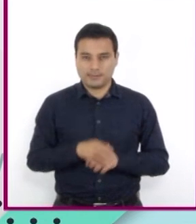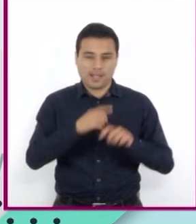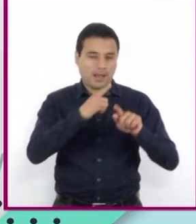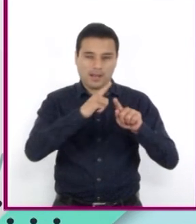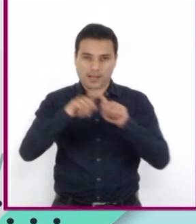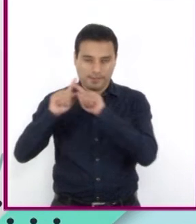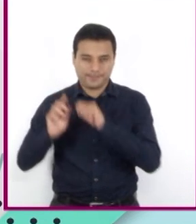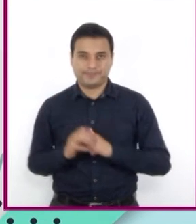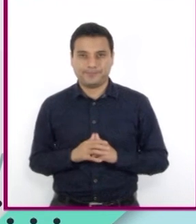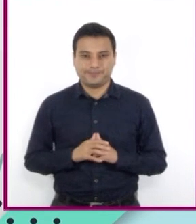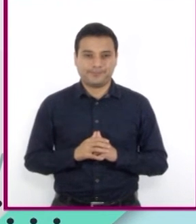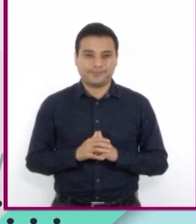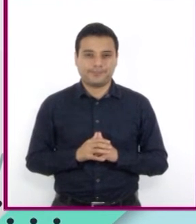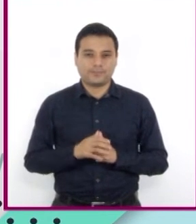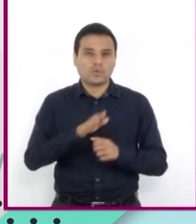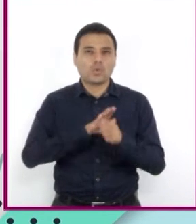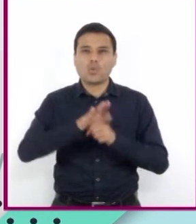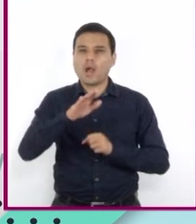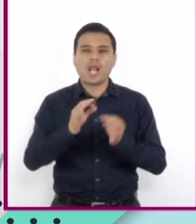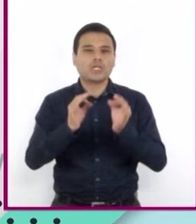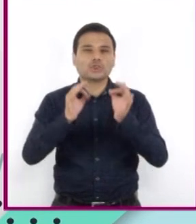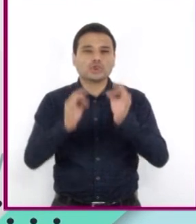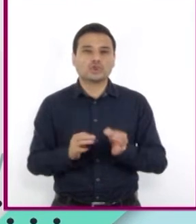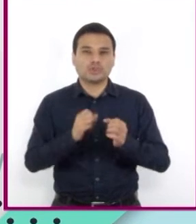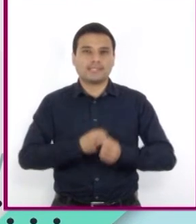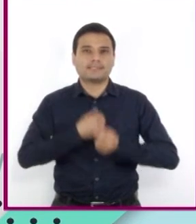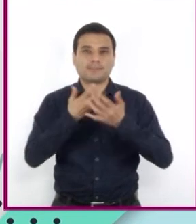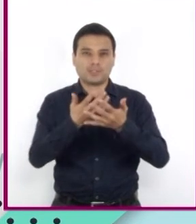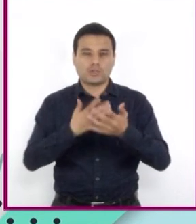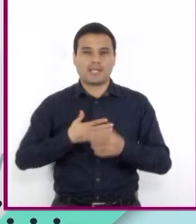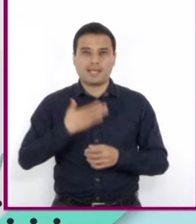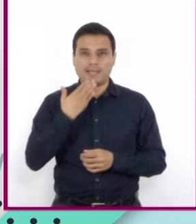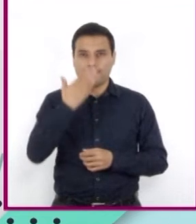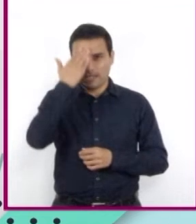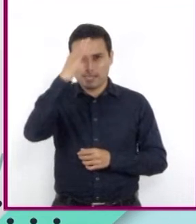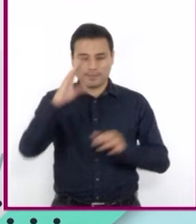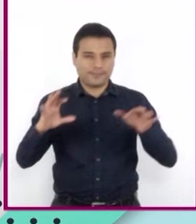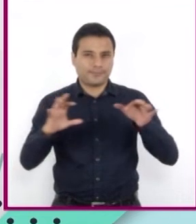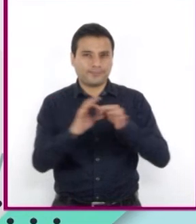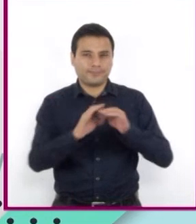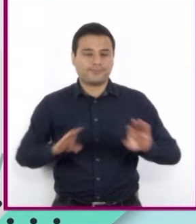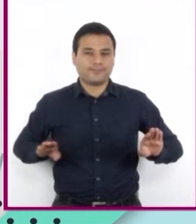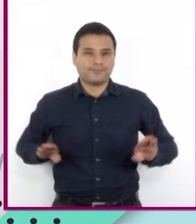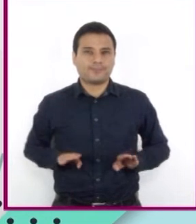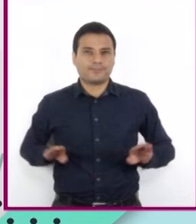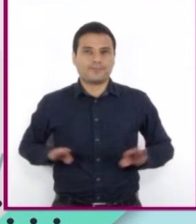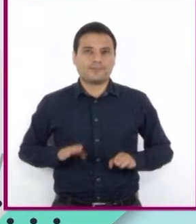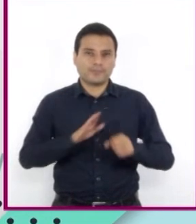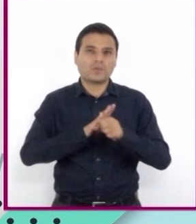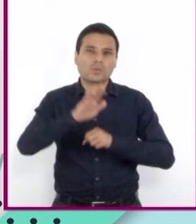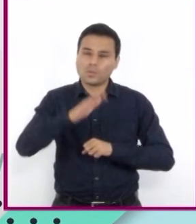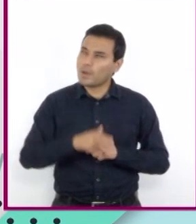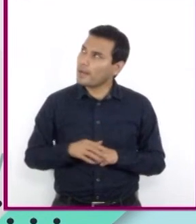etc. ¿Cuál o cuáles son las expresiones algebraicas que la modelan?